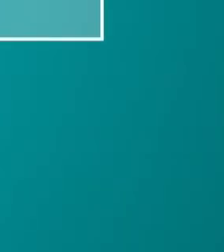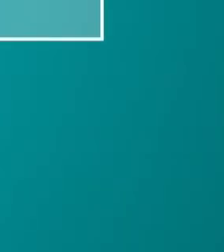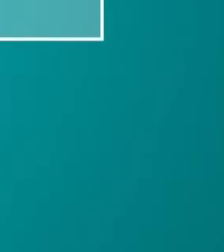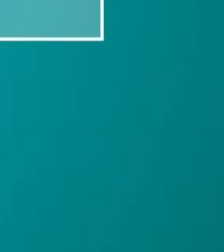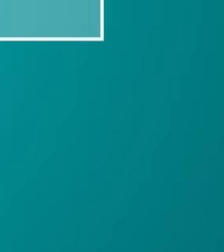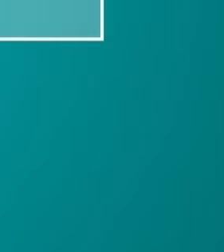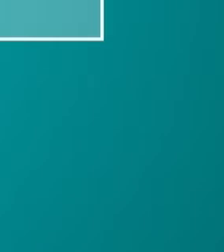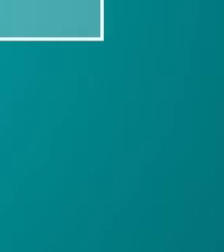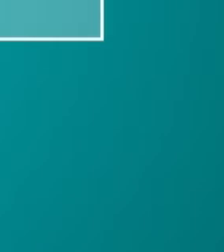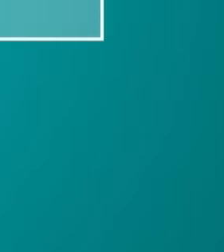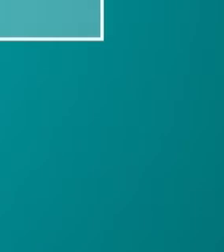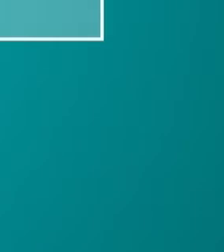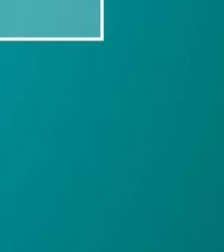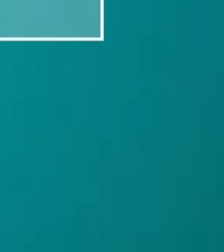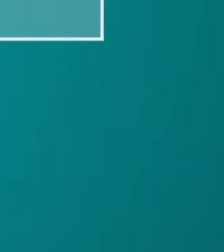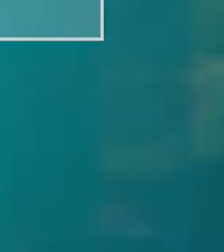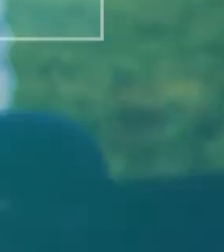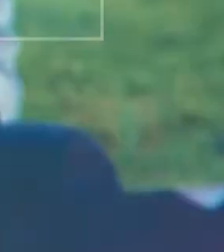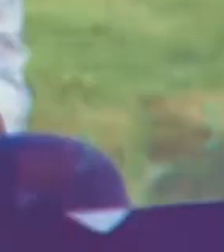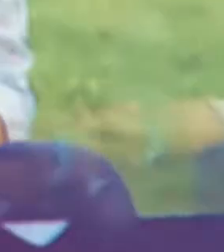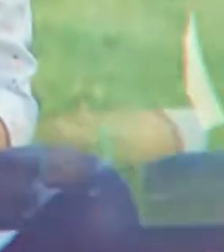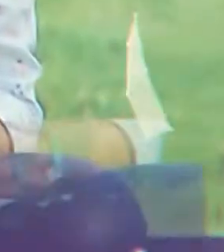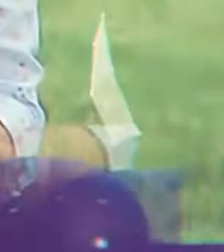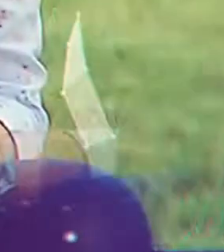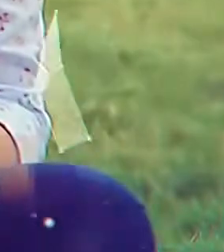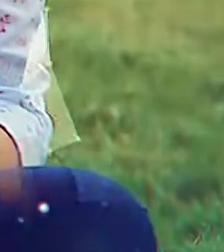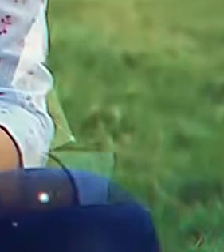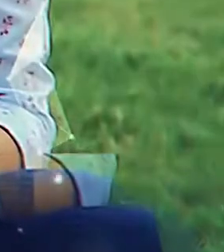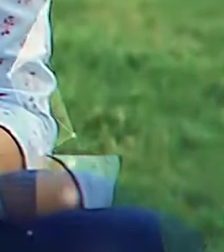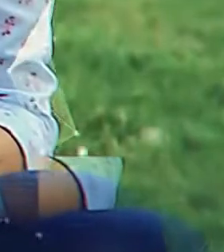Conservación de la imagen digital.